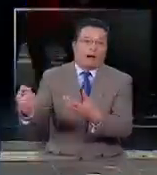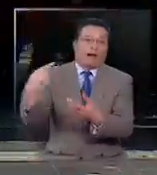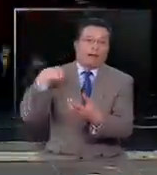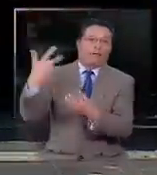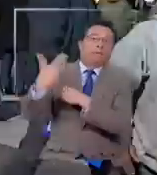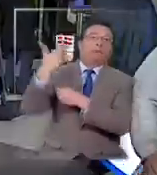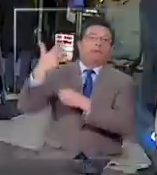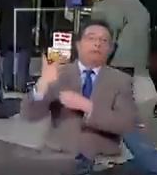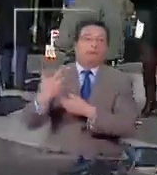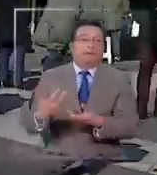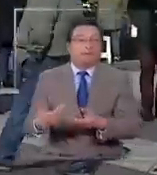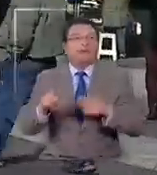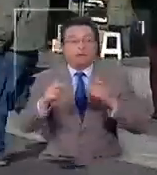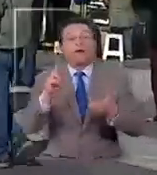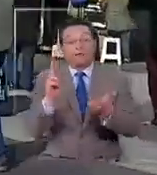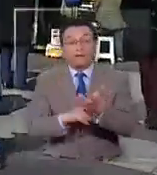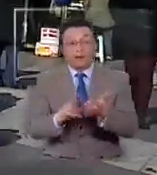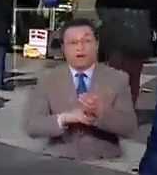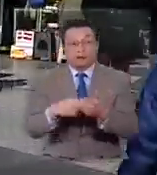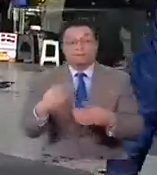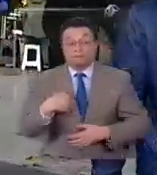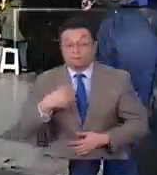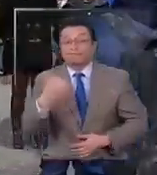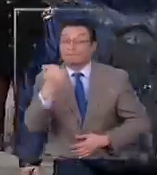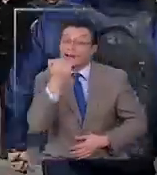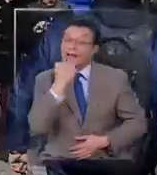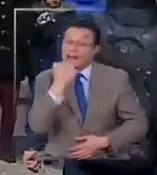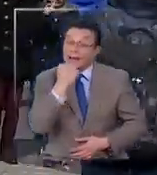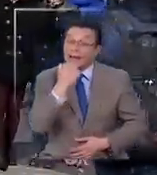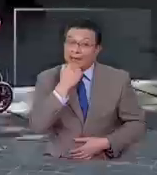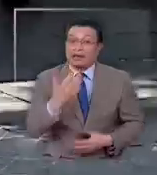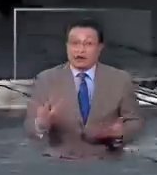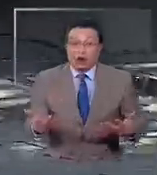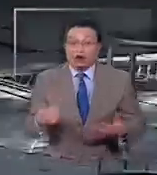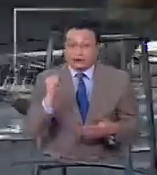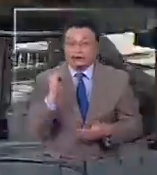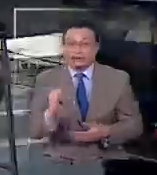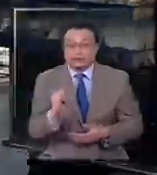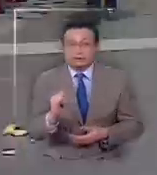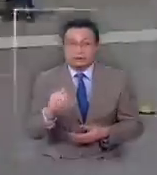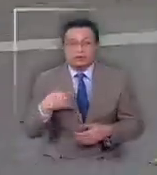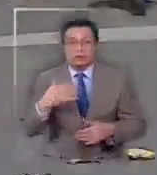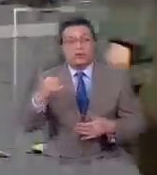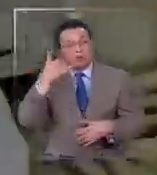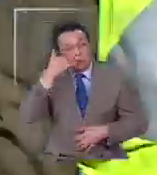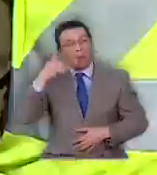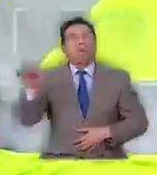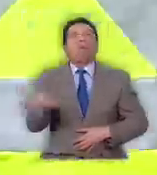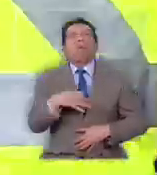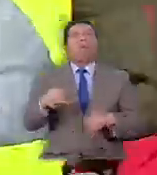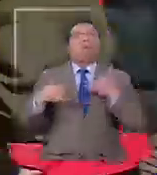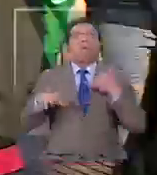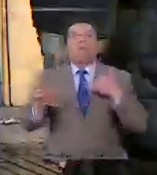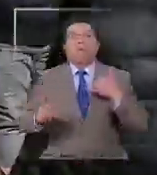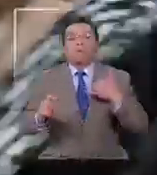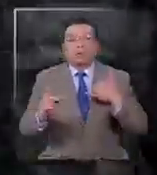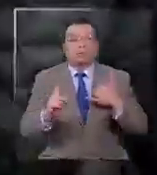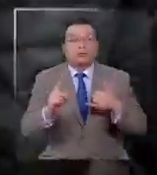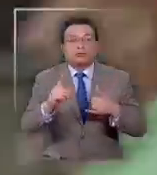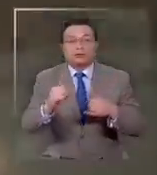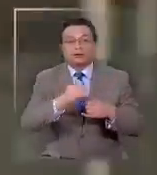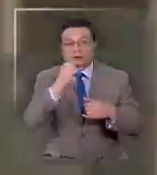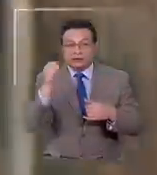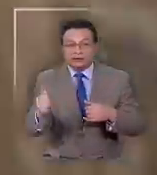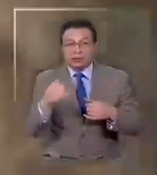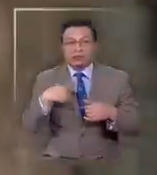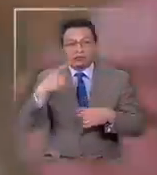elizabeth la verdad que cometí ese gran error de ir hablando por teléfono siendo que siempre era